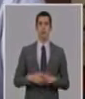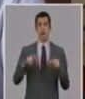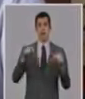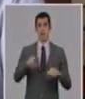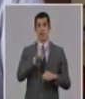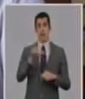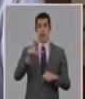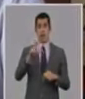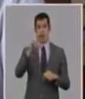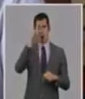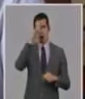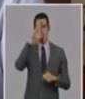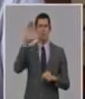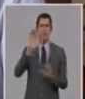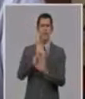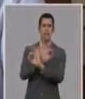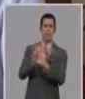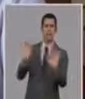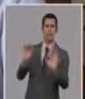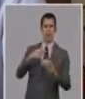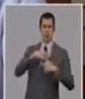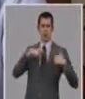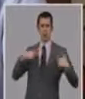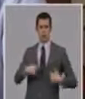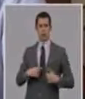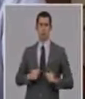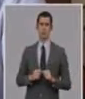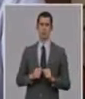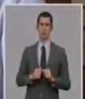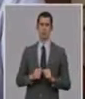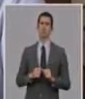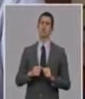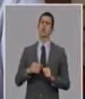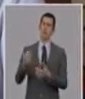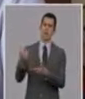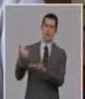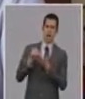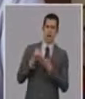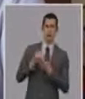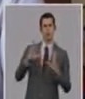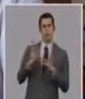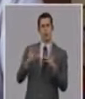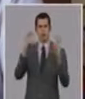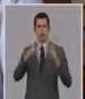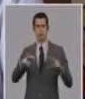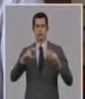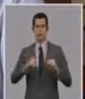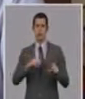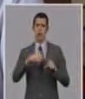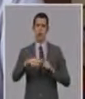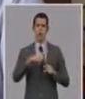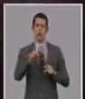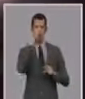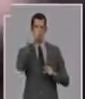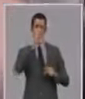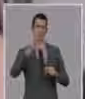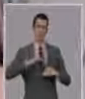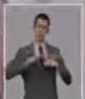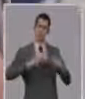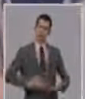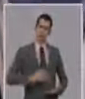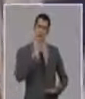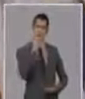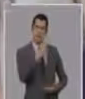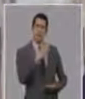Miranda, el Centro Provincial de Genética Médica, el Cardiocentro Ernesto Che Guevara, el Programa de Atención Materno-Infantil de la provincia. La